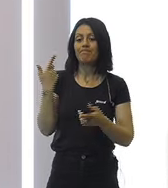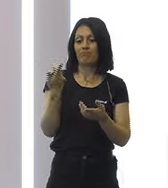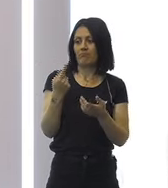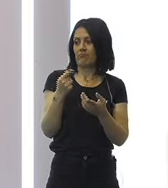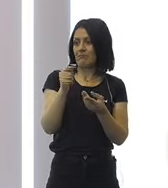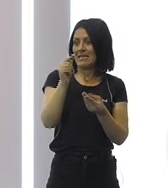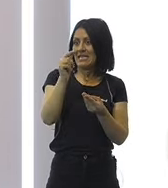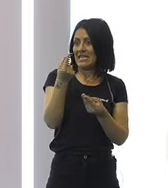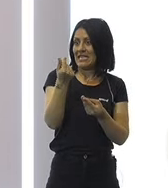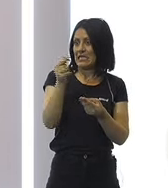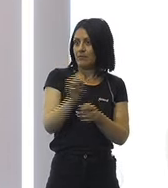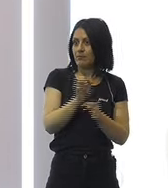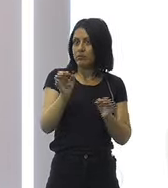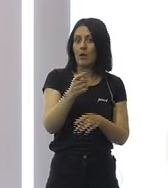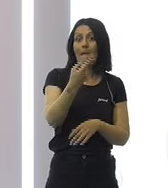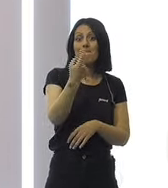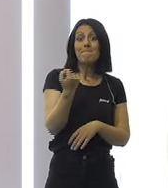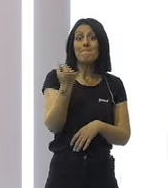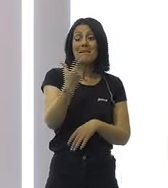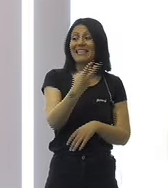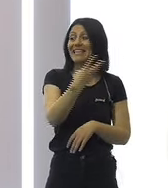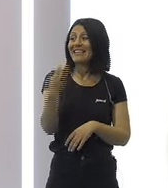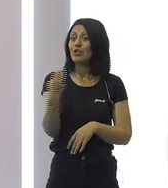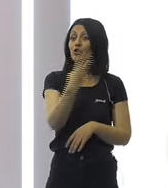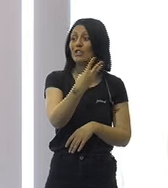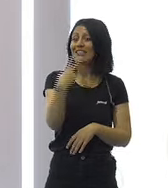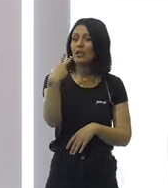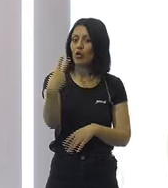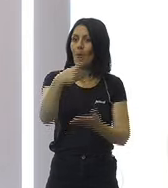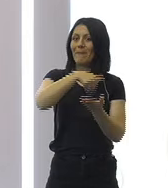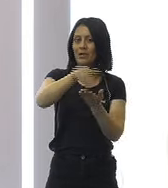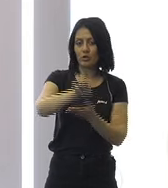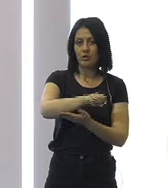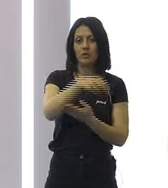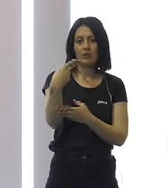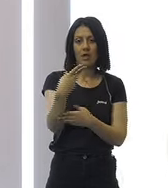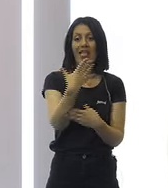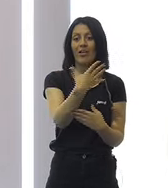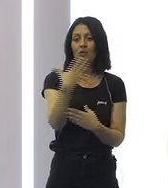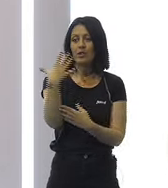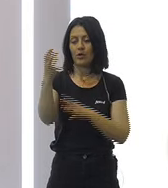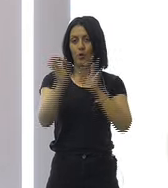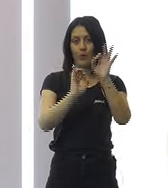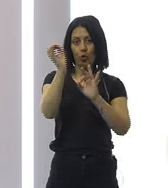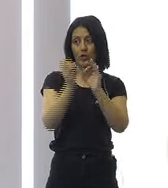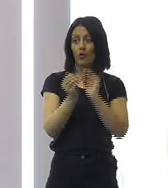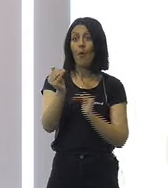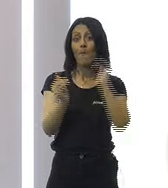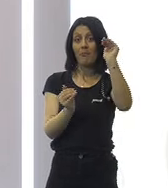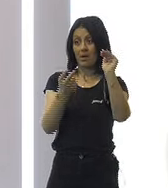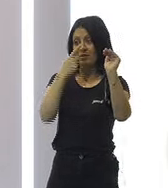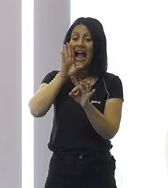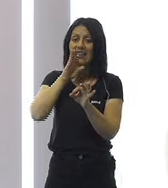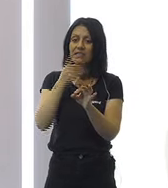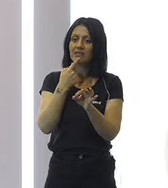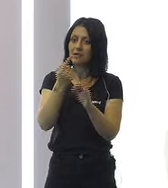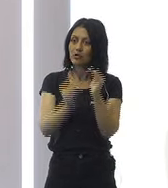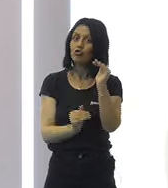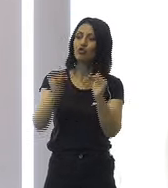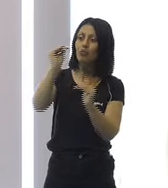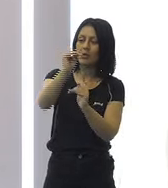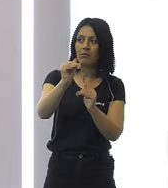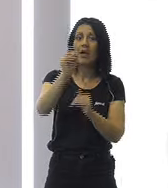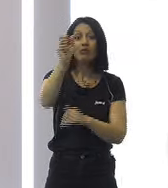récord de 1.332 millones de euros, un 55% más que el año anterior. Estos